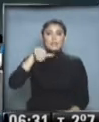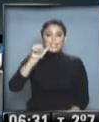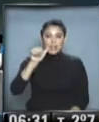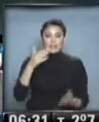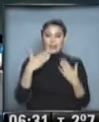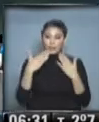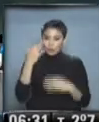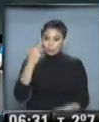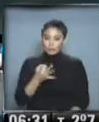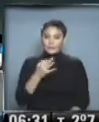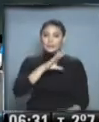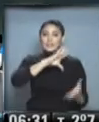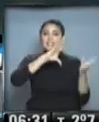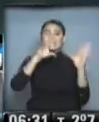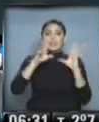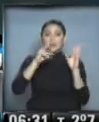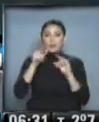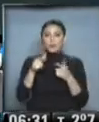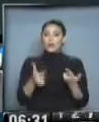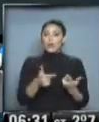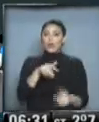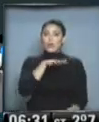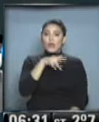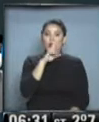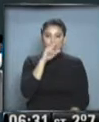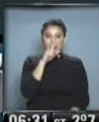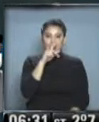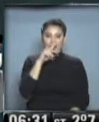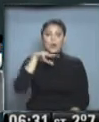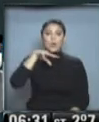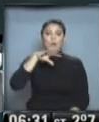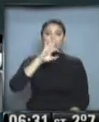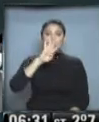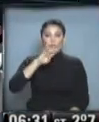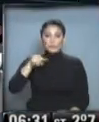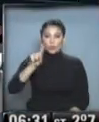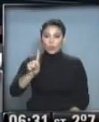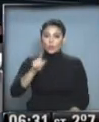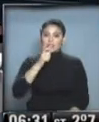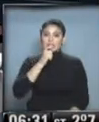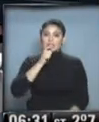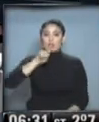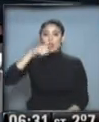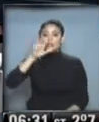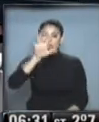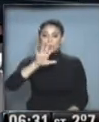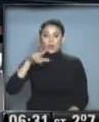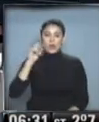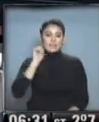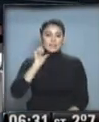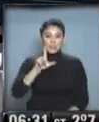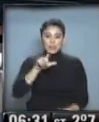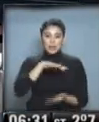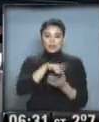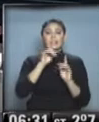6 décimas de grado sobre cero es la temperatura, con cielo prácticamente despejado. En La Plata, 4 grados 1 décima. Si vamos más hacia el oeste, en San Miguel también